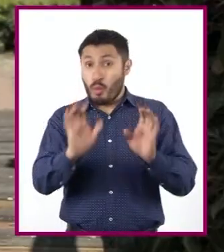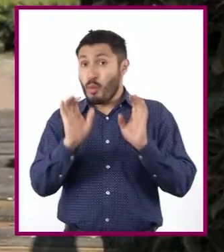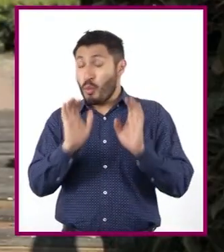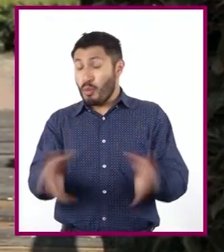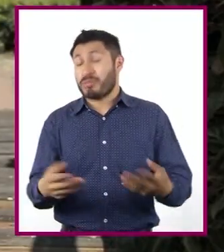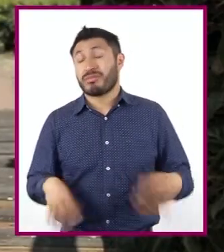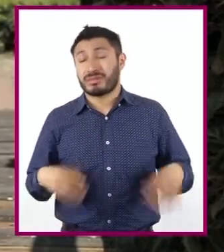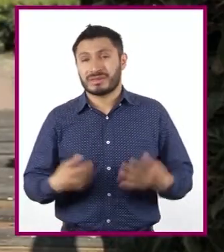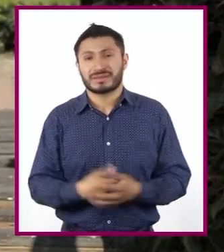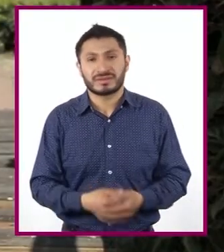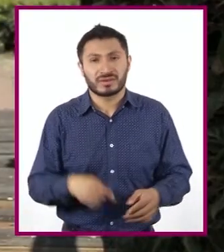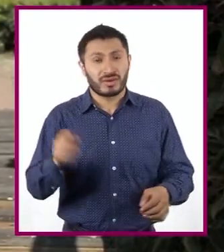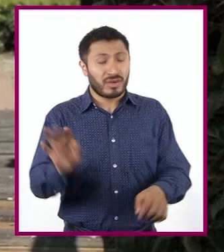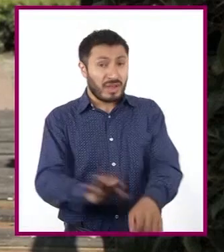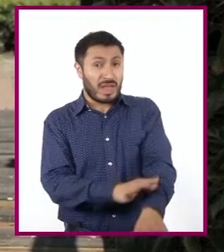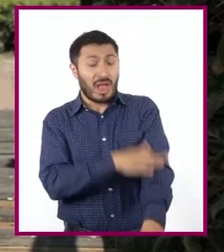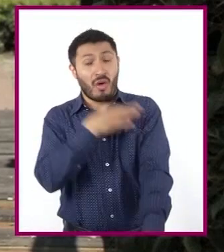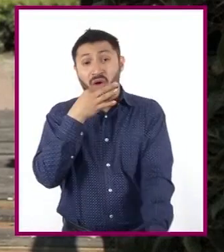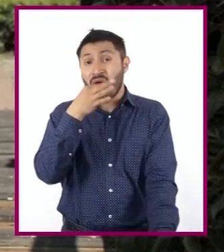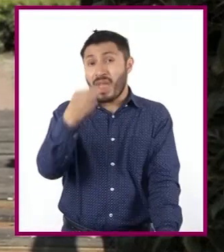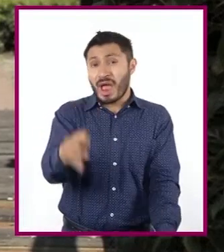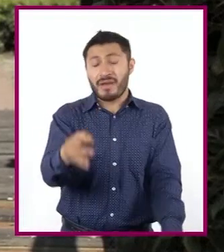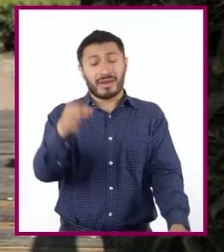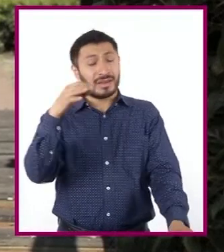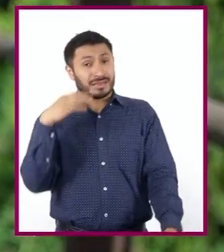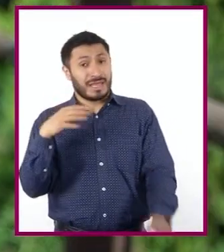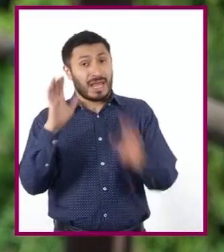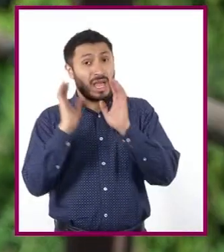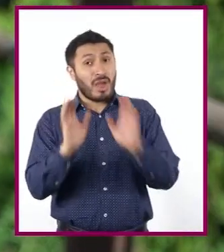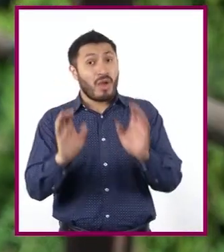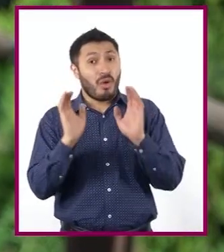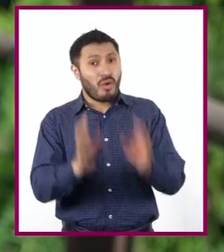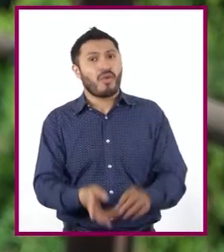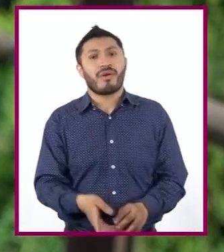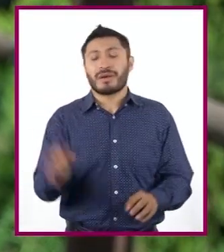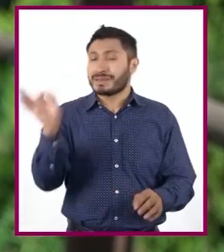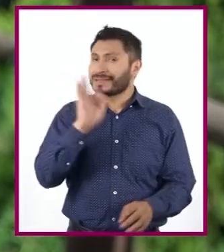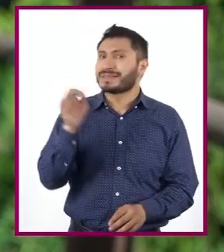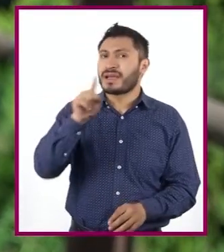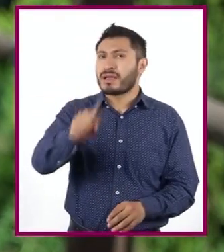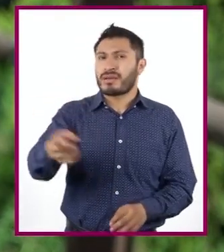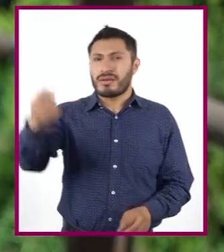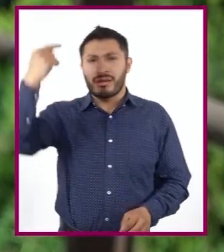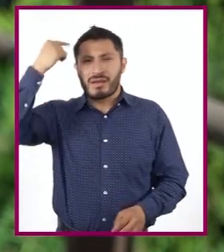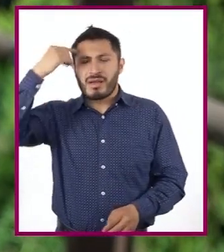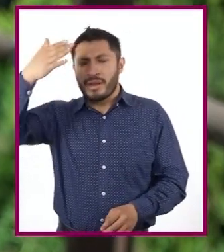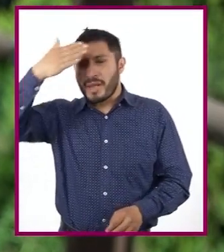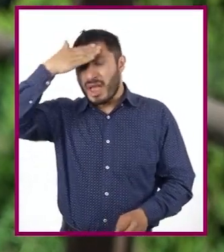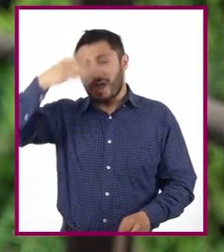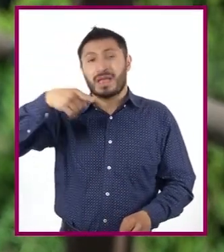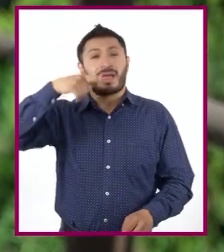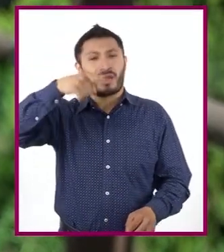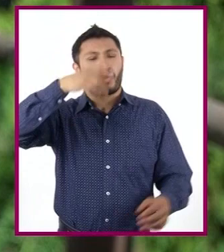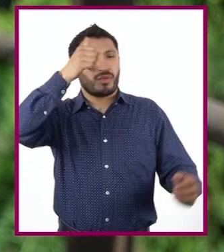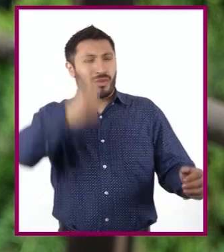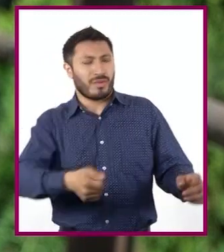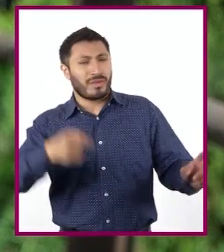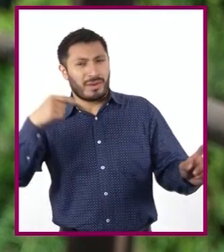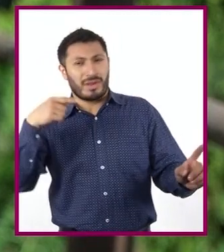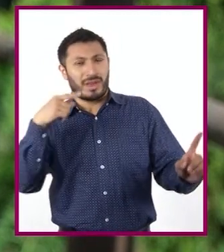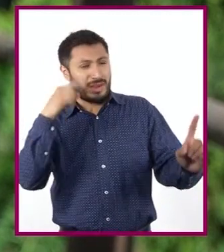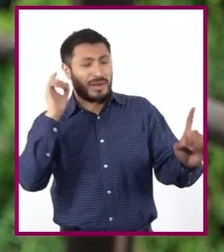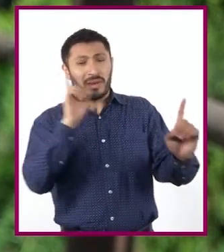que está ocurriendo mientras estamos haciendo un viaje intergaláctico. Entonces, una vez más volvemos a lo mismo, se promueve la creatividad para encontrar mejores